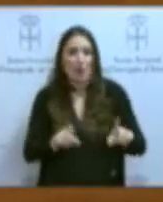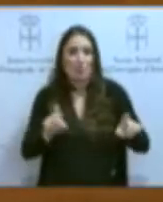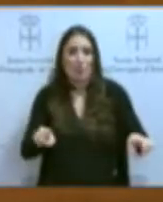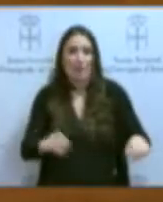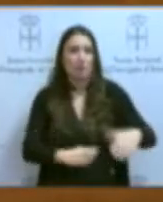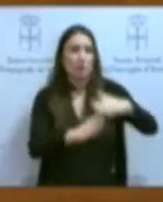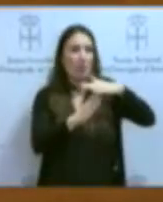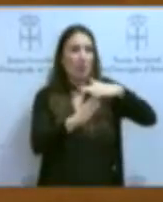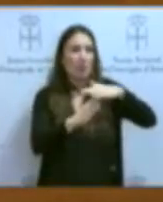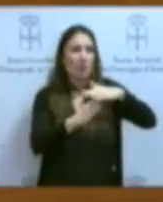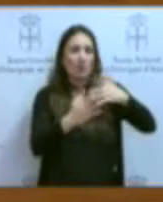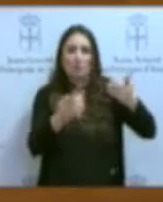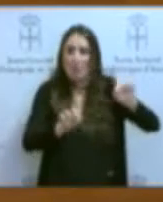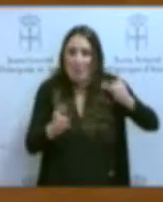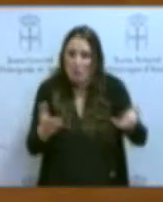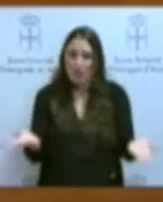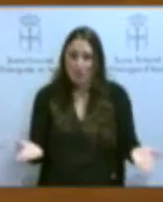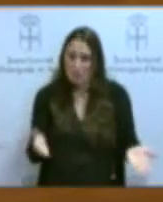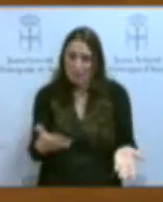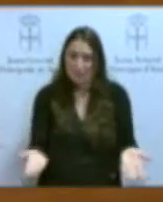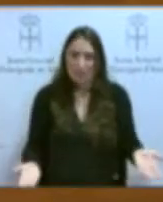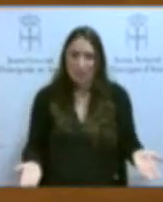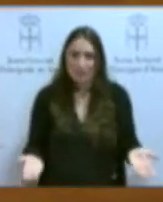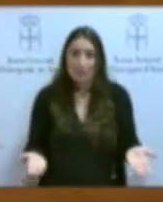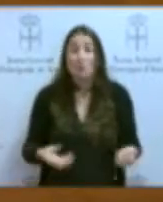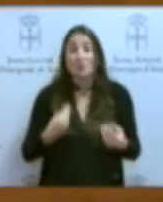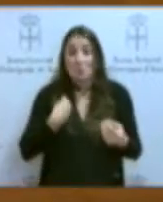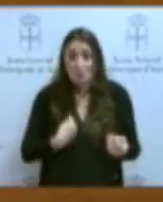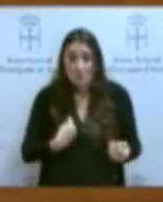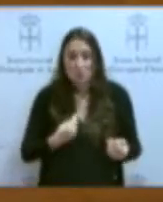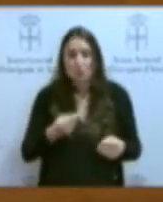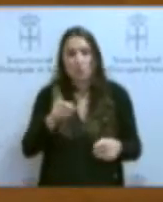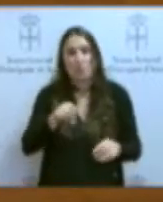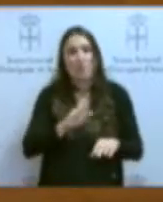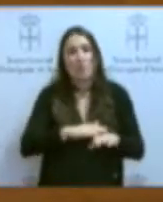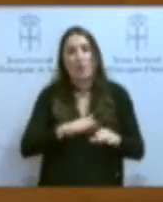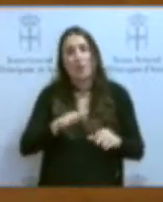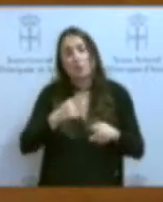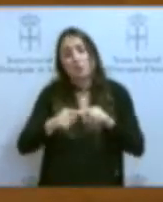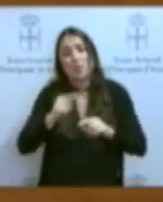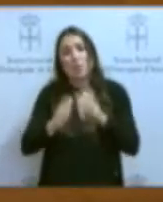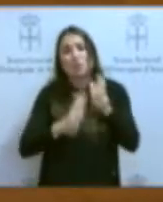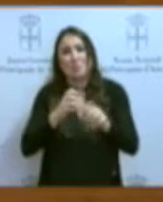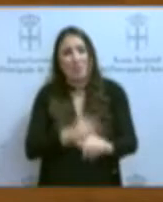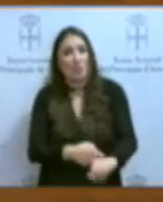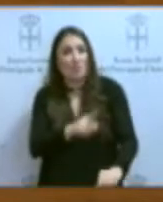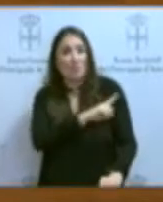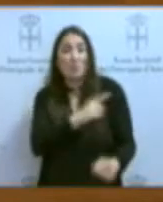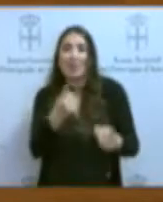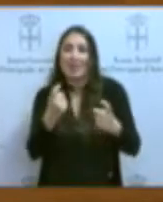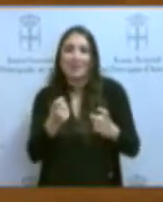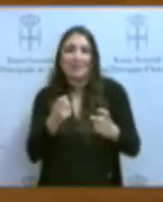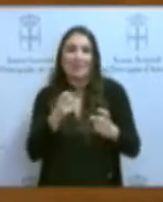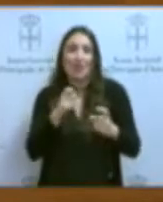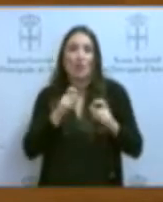mismo puede pasar con eventos de contaminación extremos que necesiten parar las emisiones